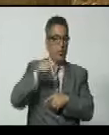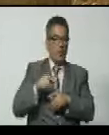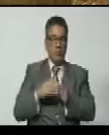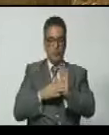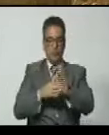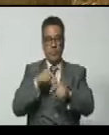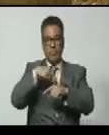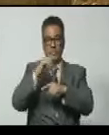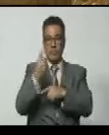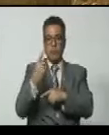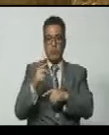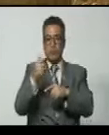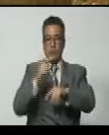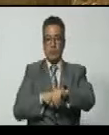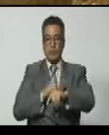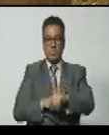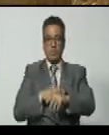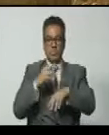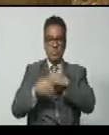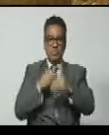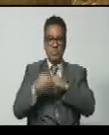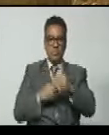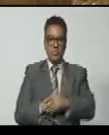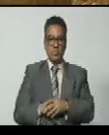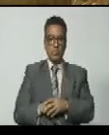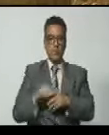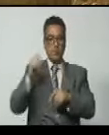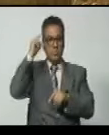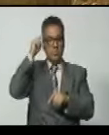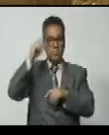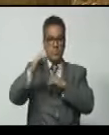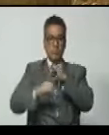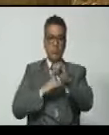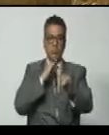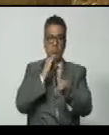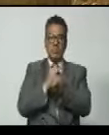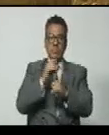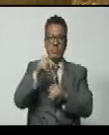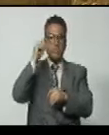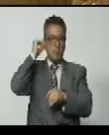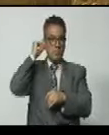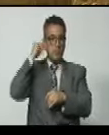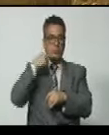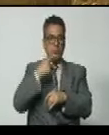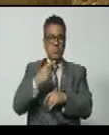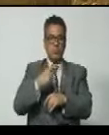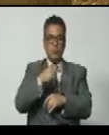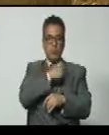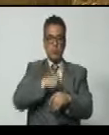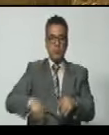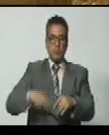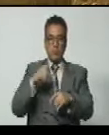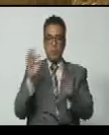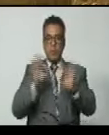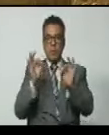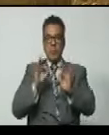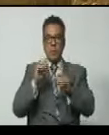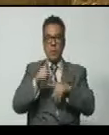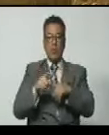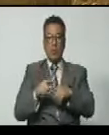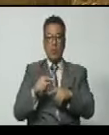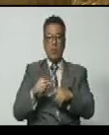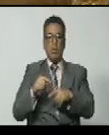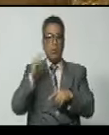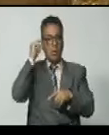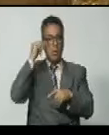vanguardia. A pocas horas de conmemorar un Día Internacional de la Mujer, como lo decía nuestro presidente, no hay mejor forma de